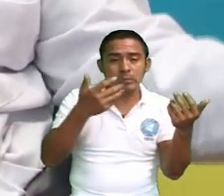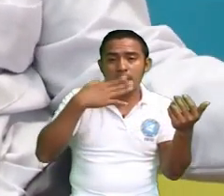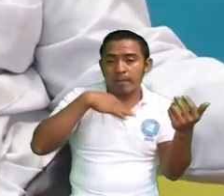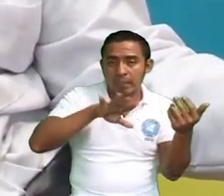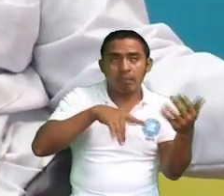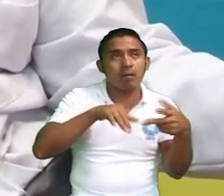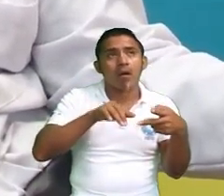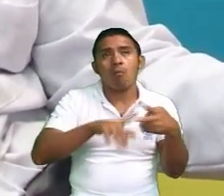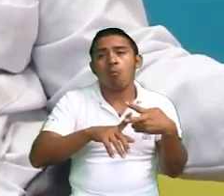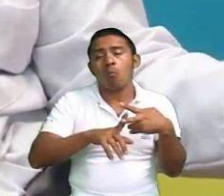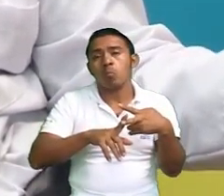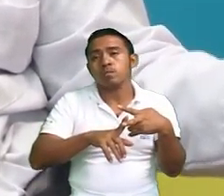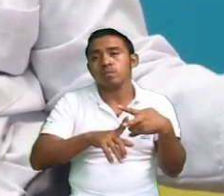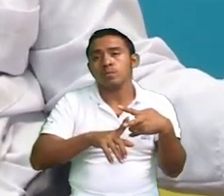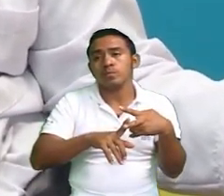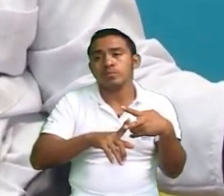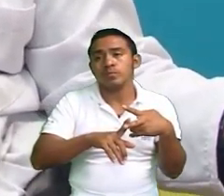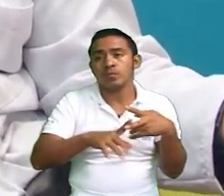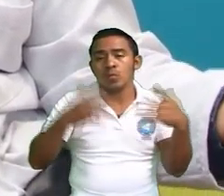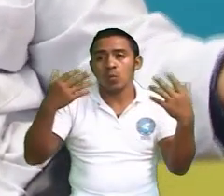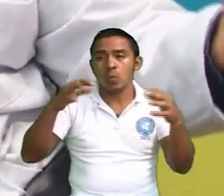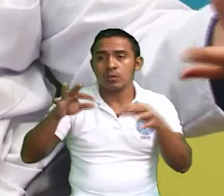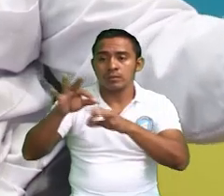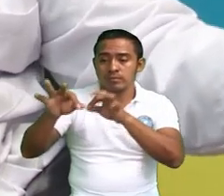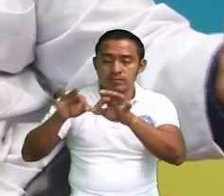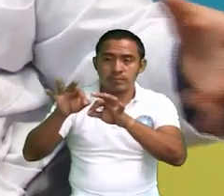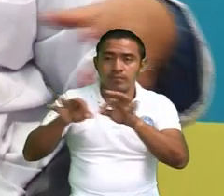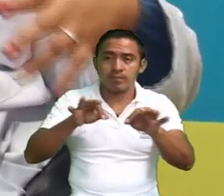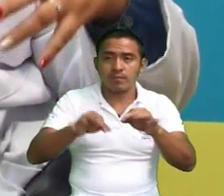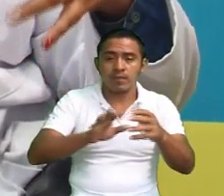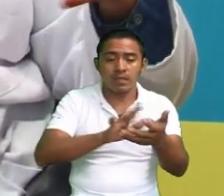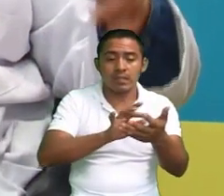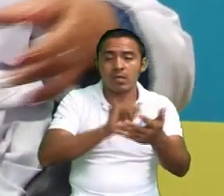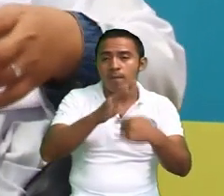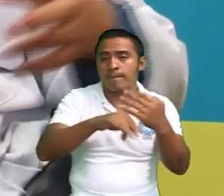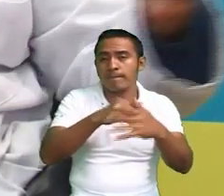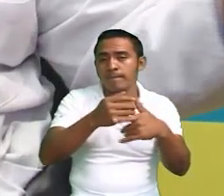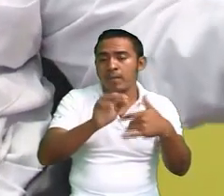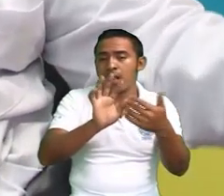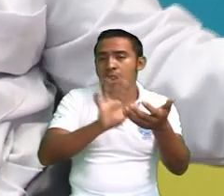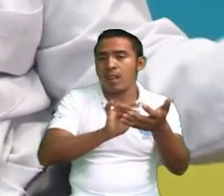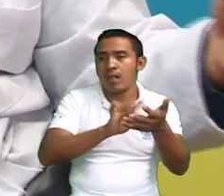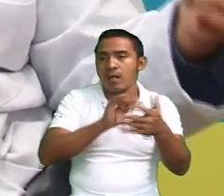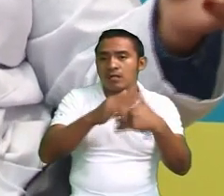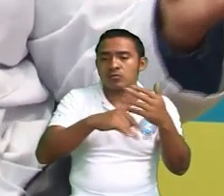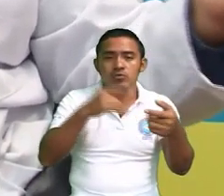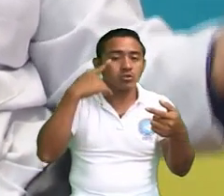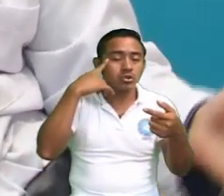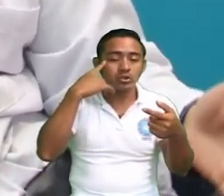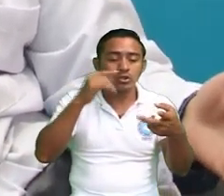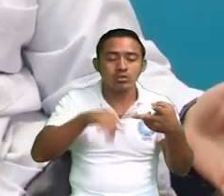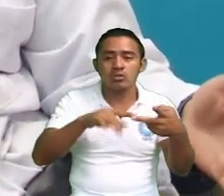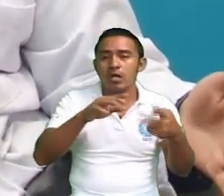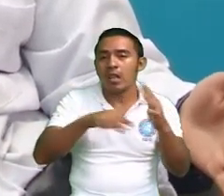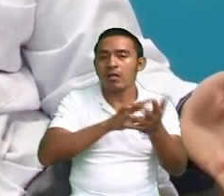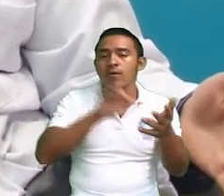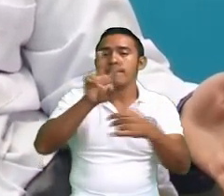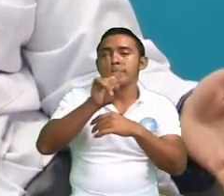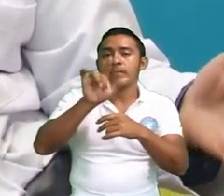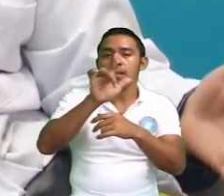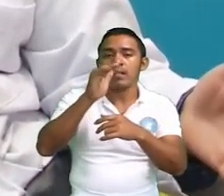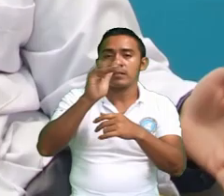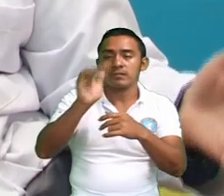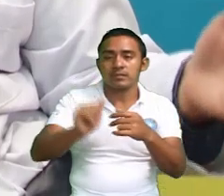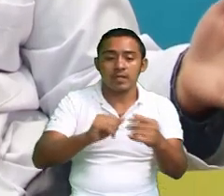O bien los embutidos que le echaron al arroz de piñata, al arroz chino, no venían con